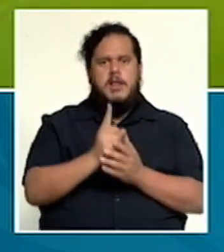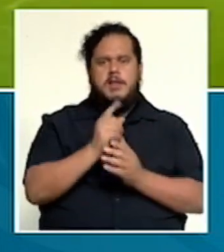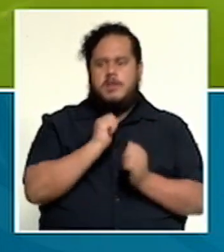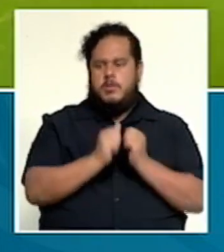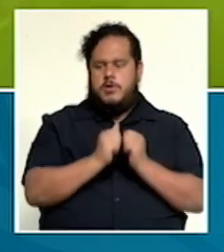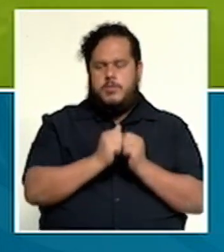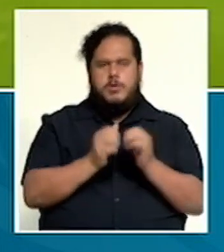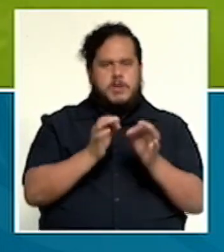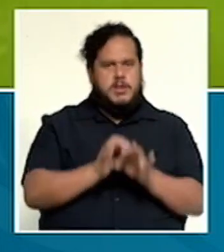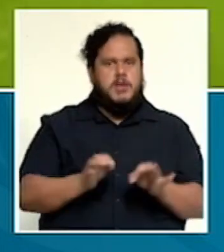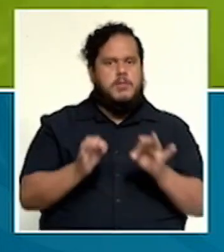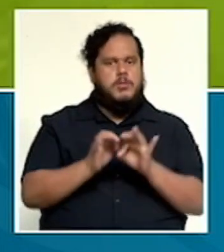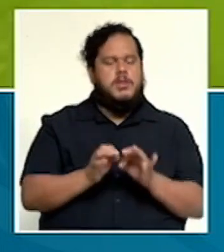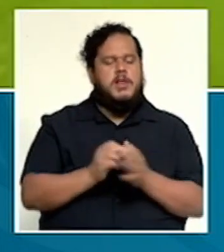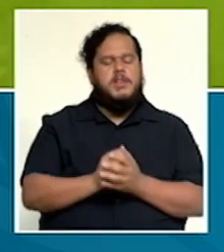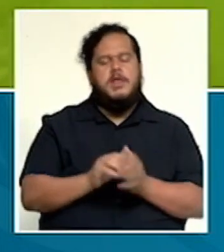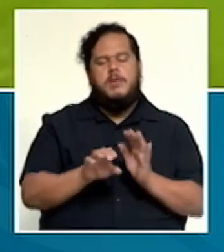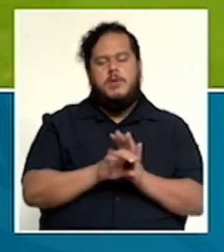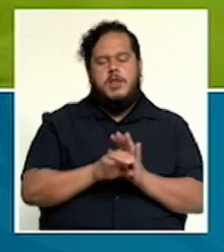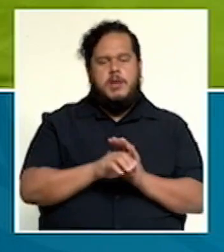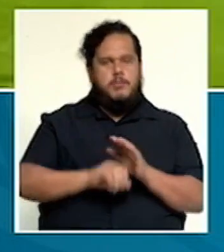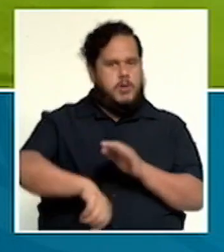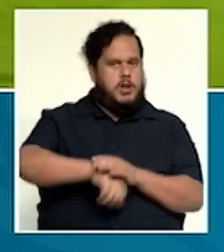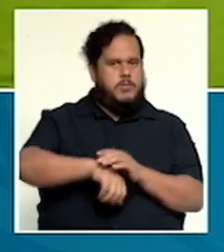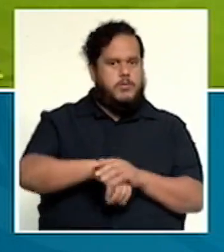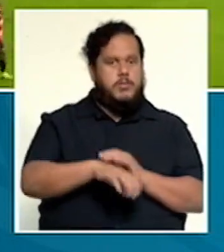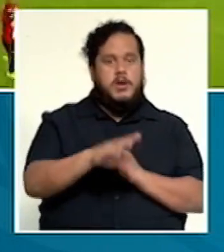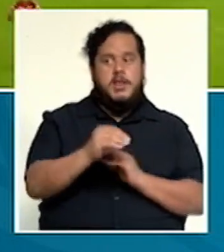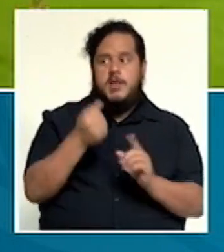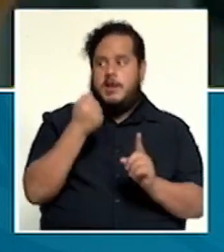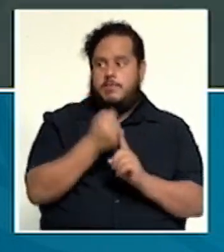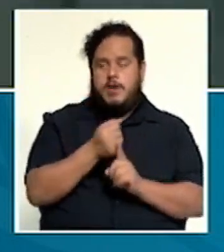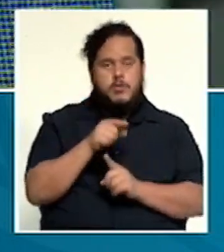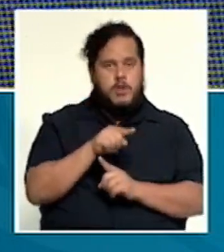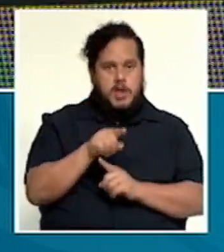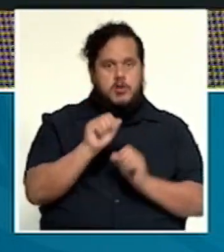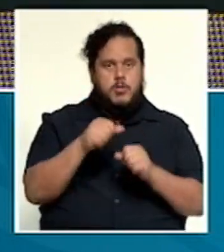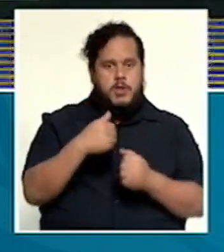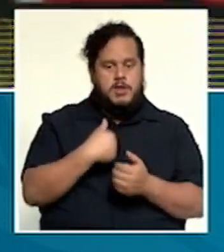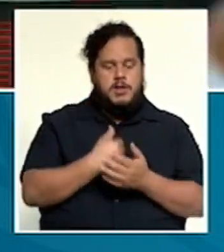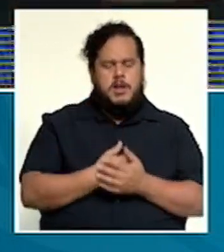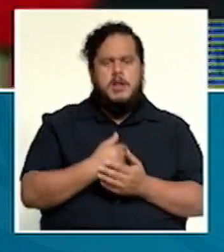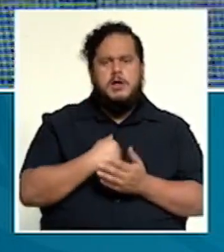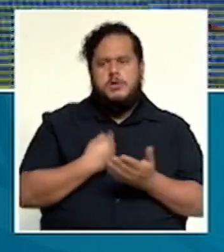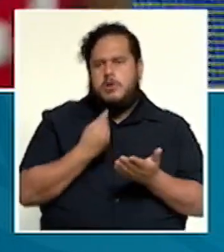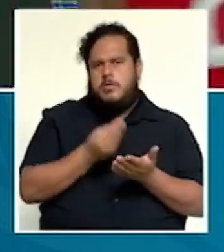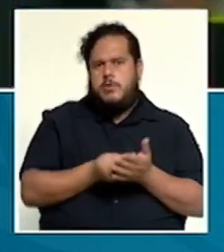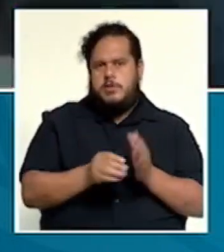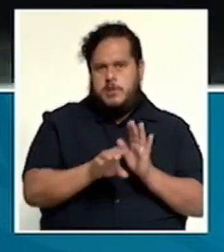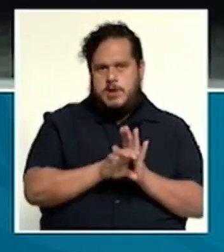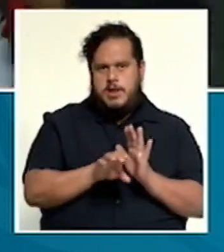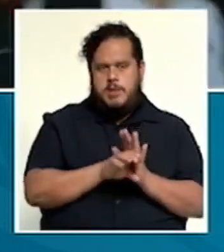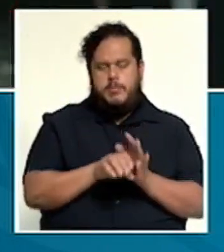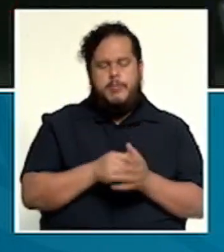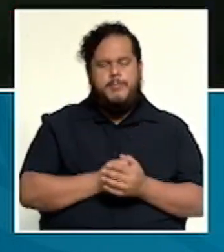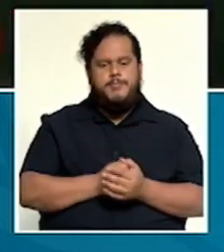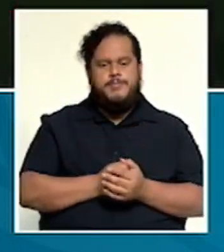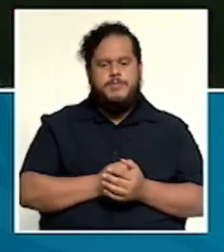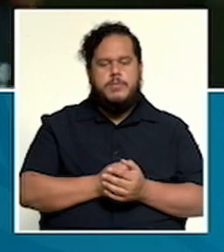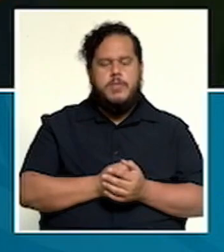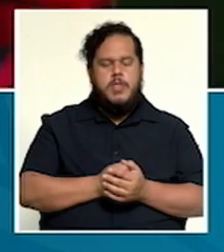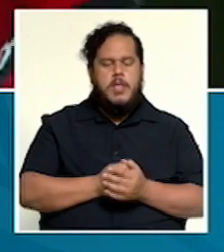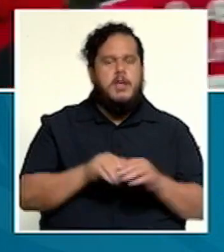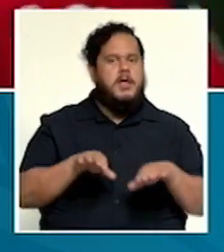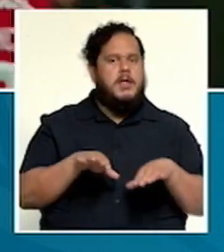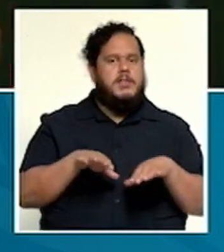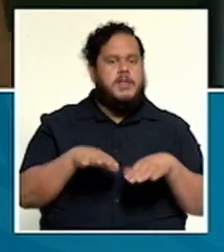tan importante como es el fútbol, y el impacto que esto pueda tener. Yo he puesto el ejemplo de